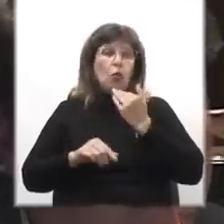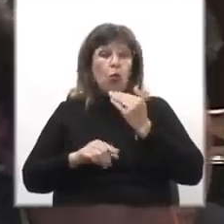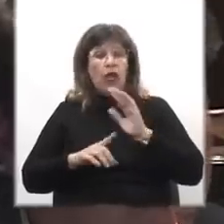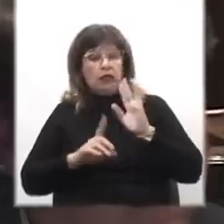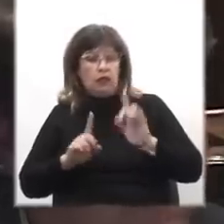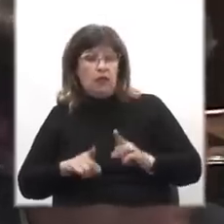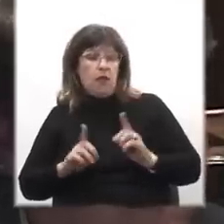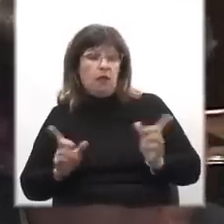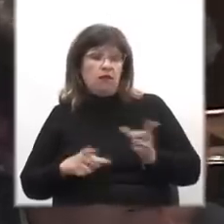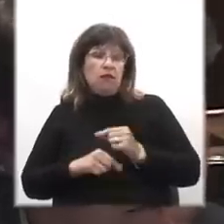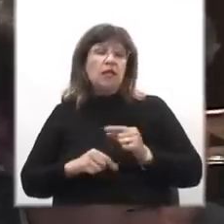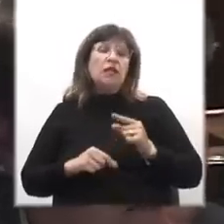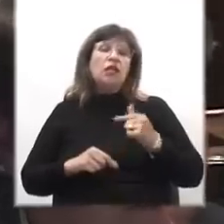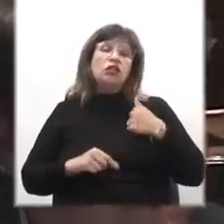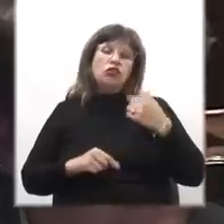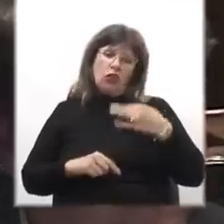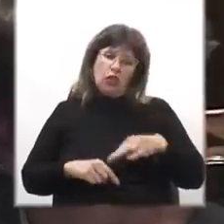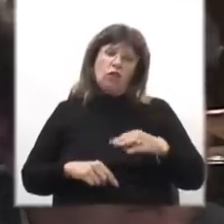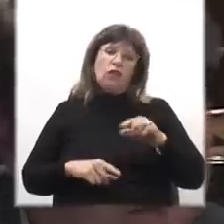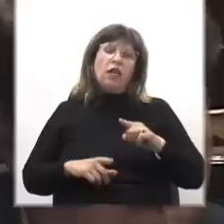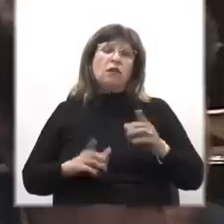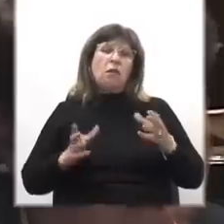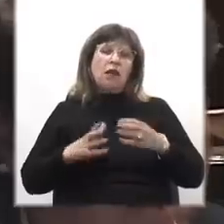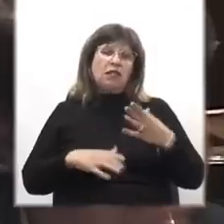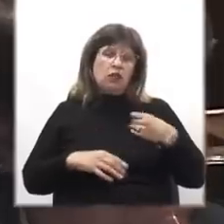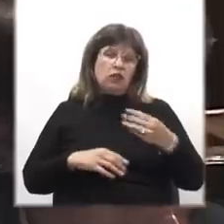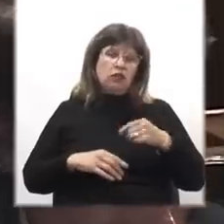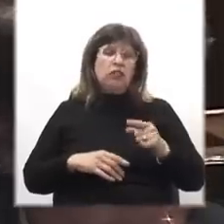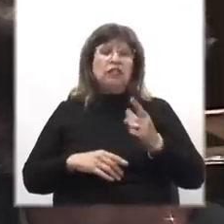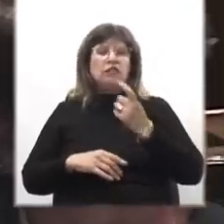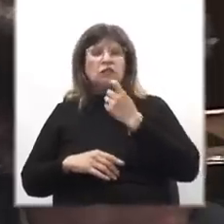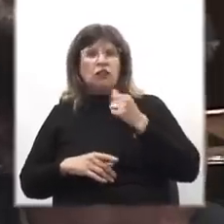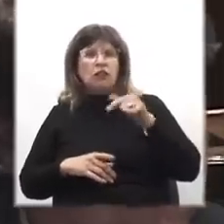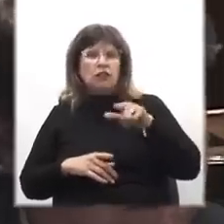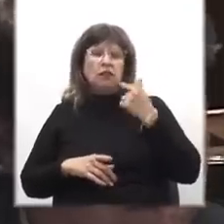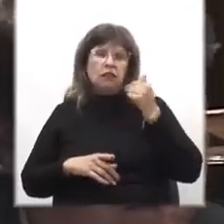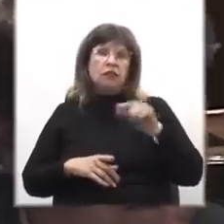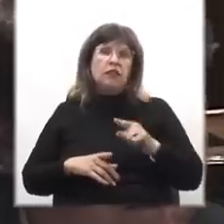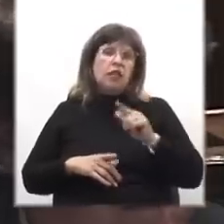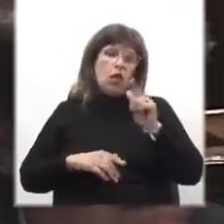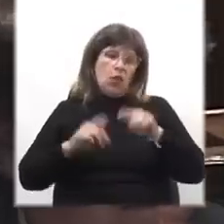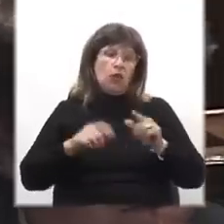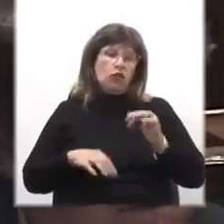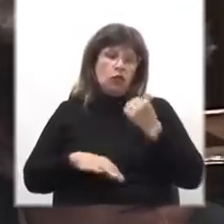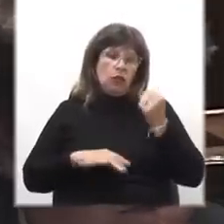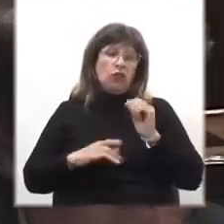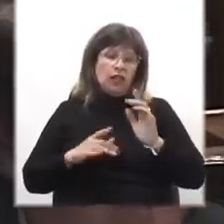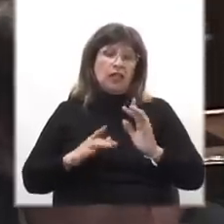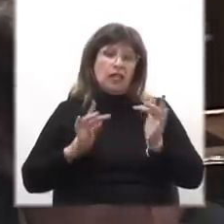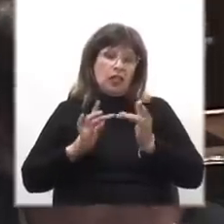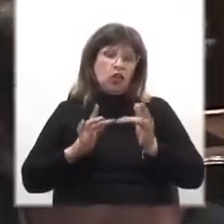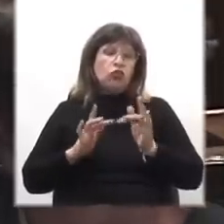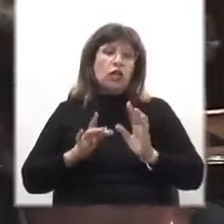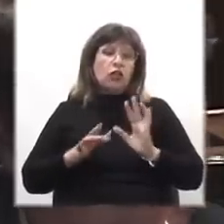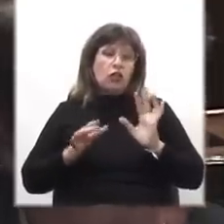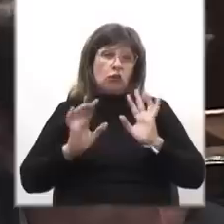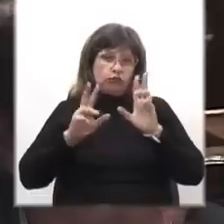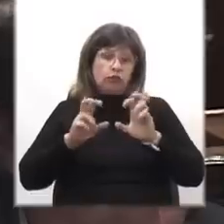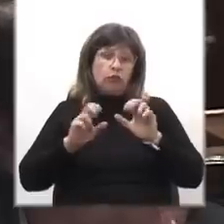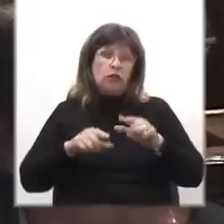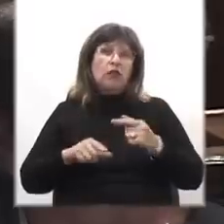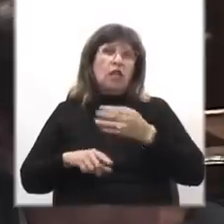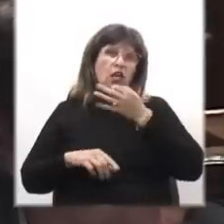que el Partido Nacional, el Partido Colorado, en voces de personas importantes que tienen vinculación directa con el tema, hoy, y lo digo